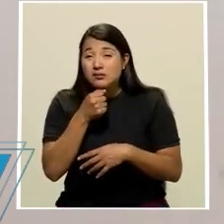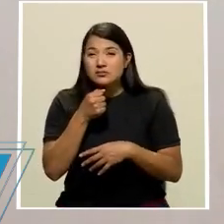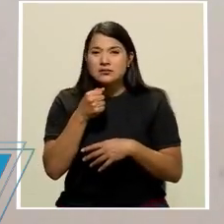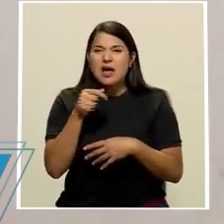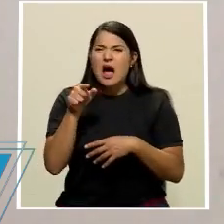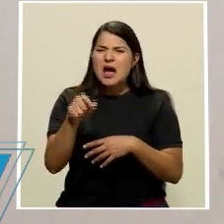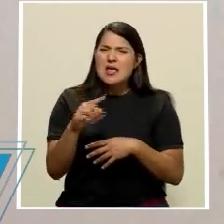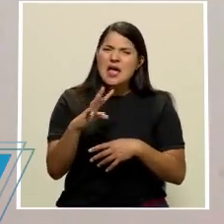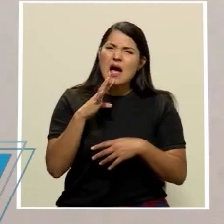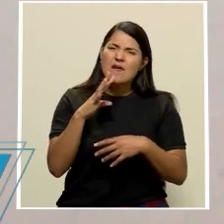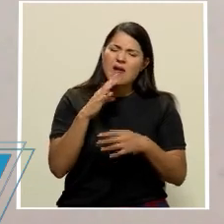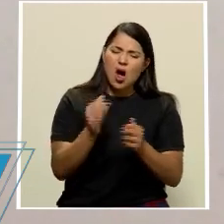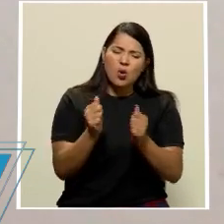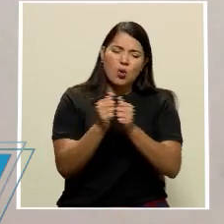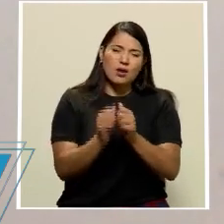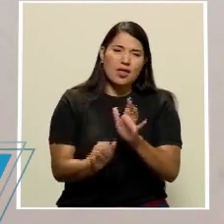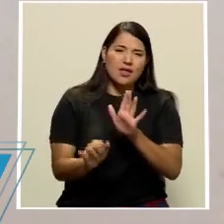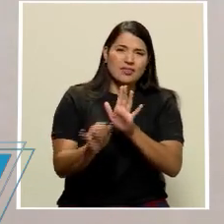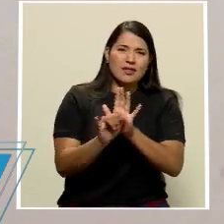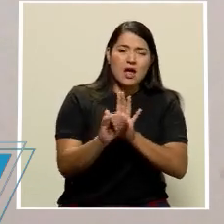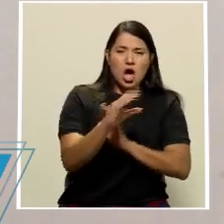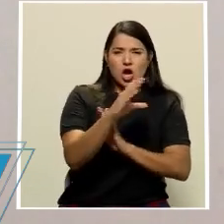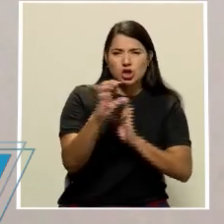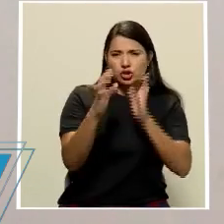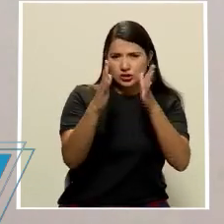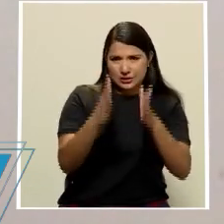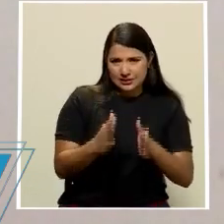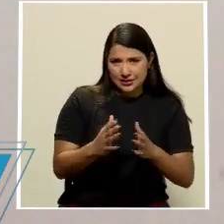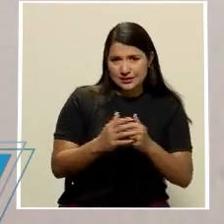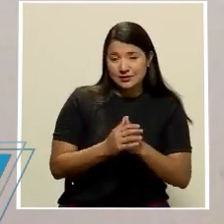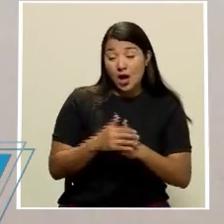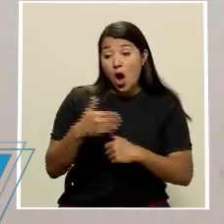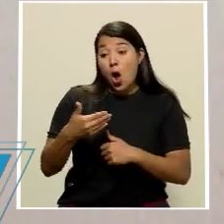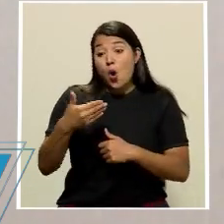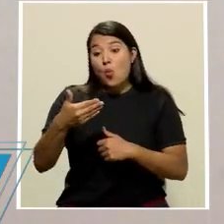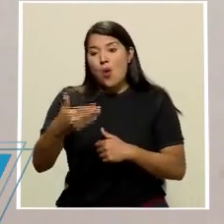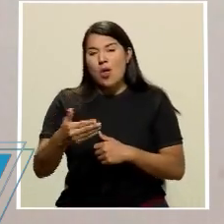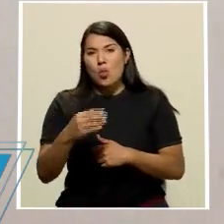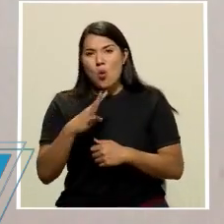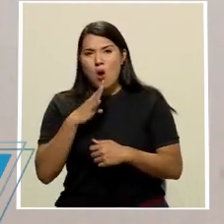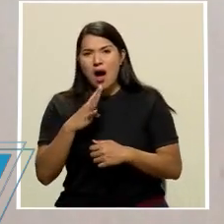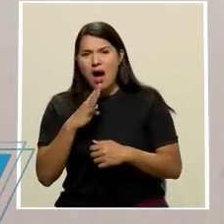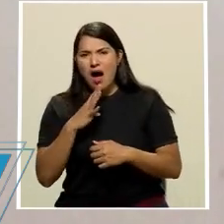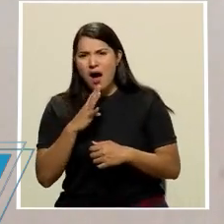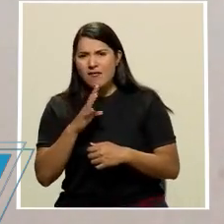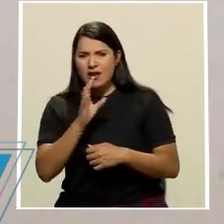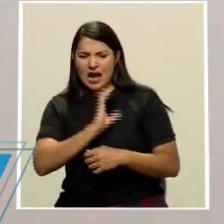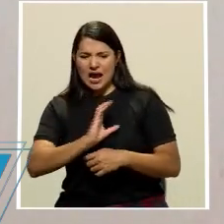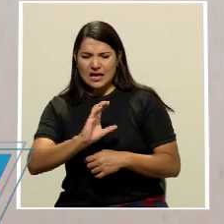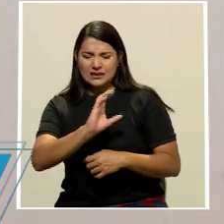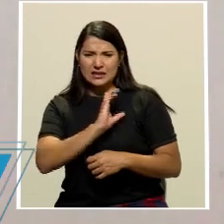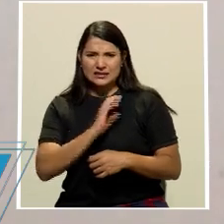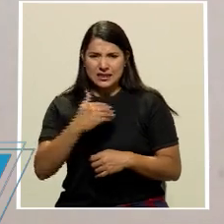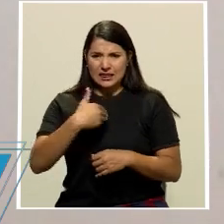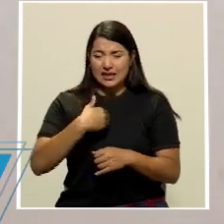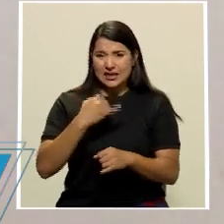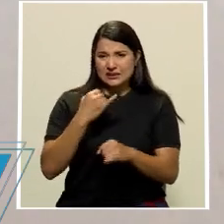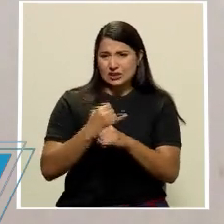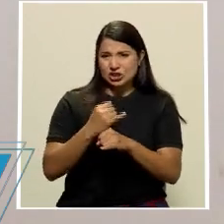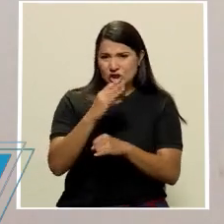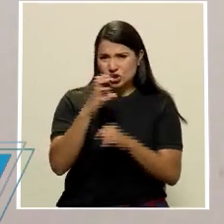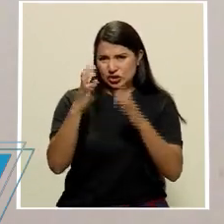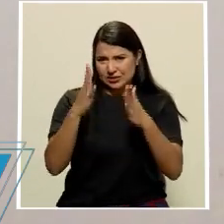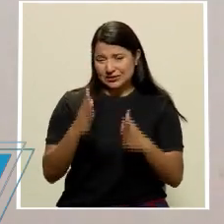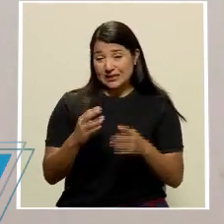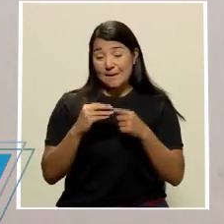excepcionalidad costarricense, cuando se habla en las ruedas de prensa de las características de las instituciones costarricenses, especialmente